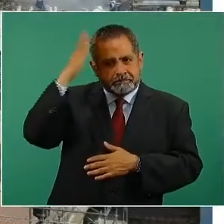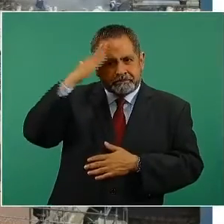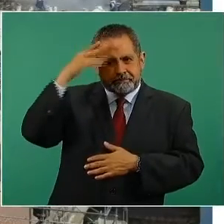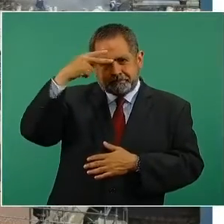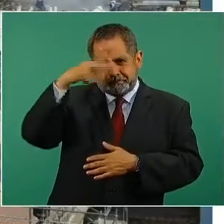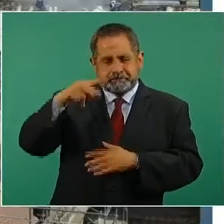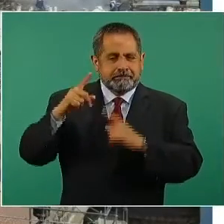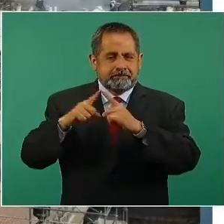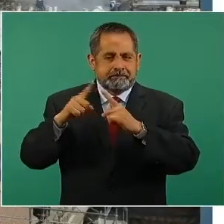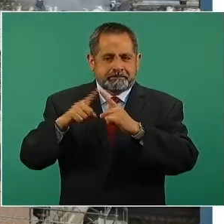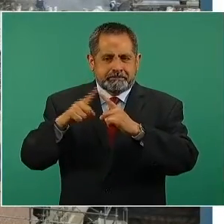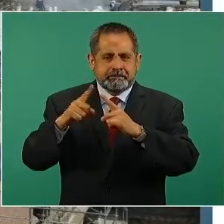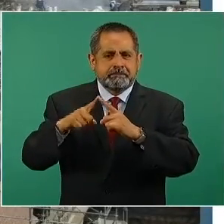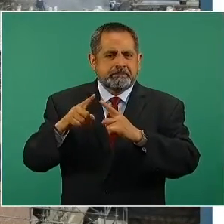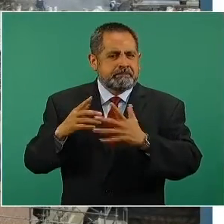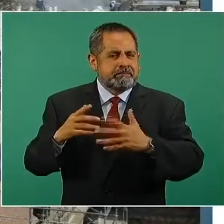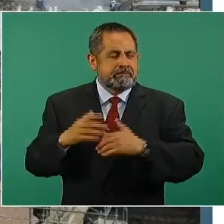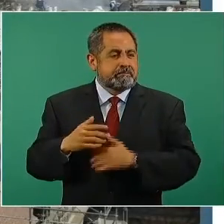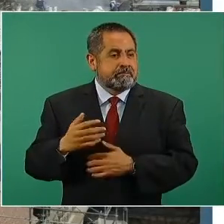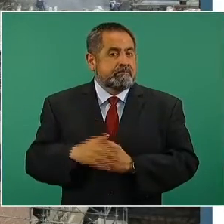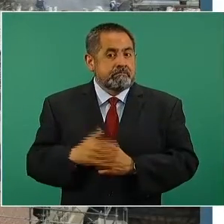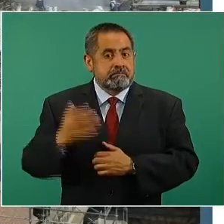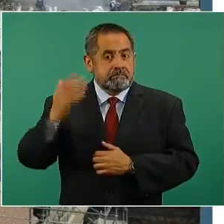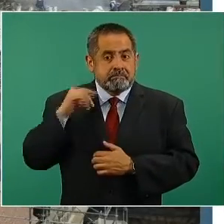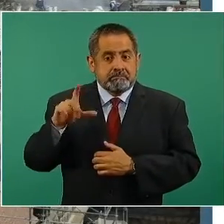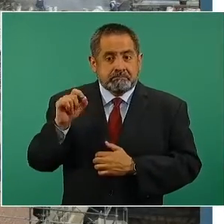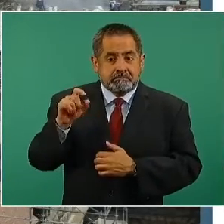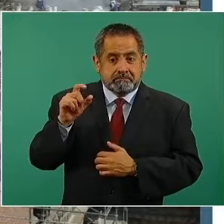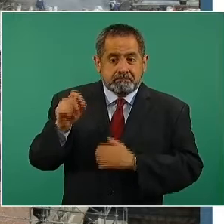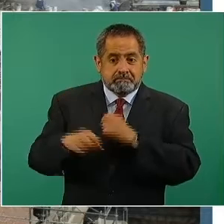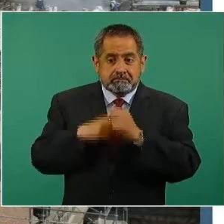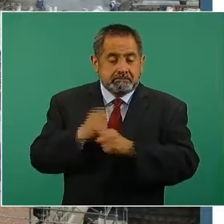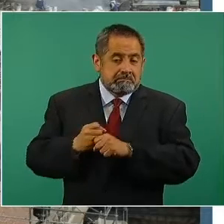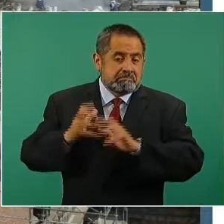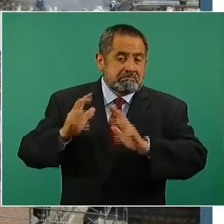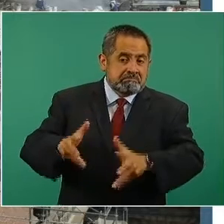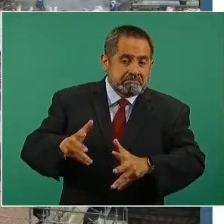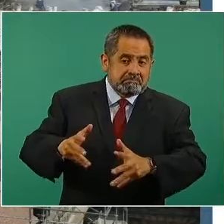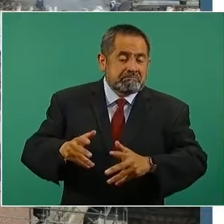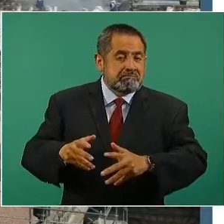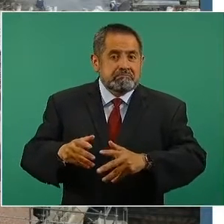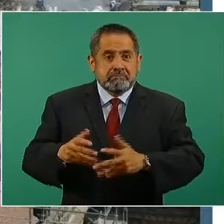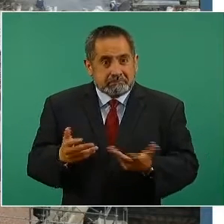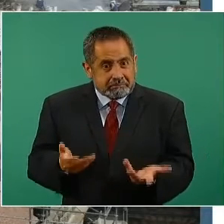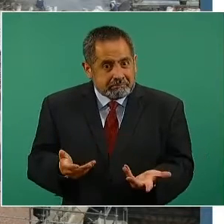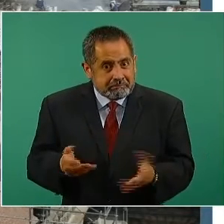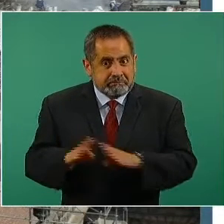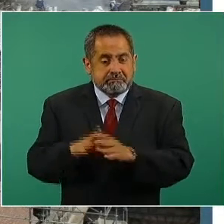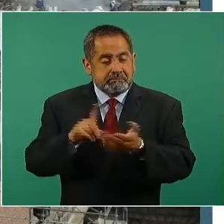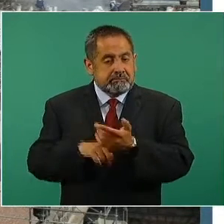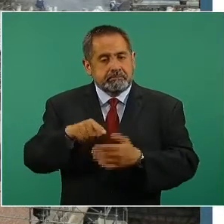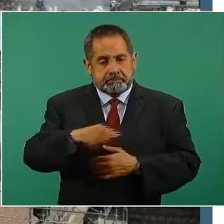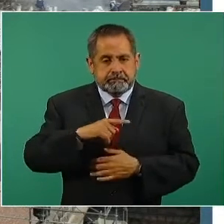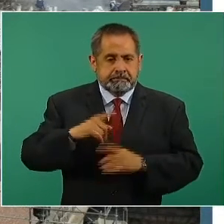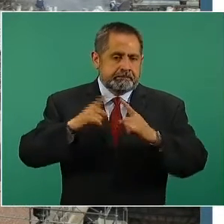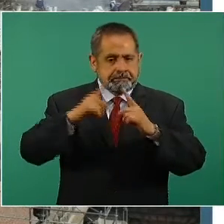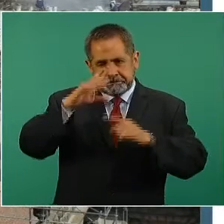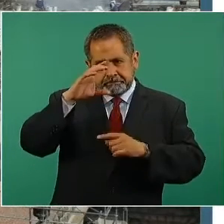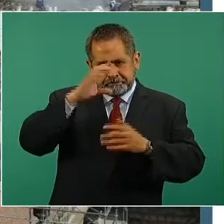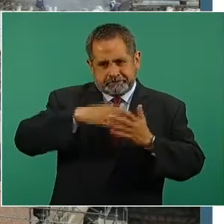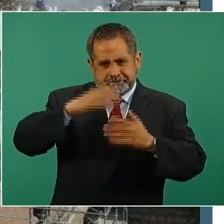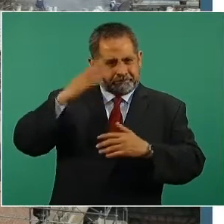Metropolitana hace 2 décadas que no tenía labor de mantenimiento, y